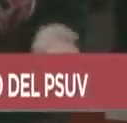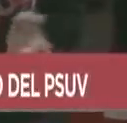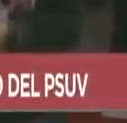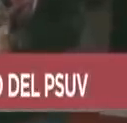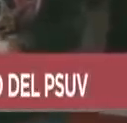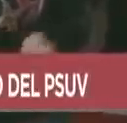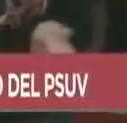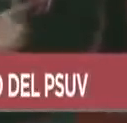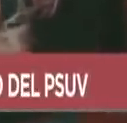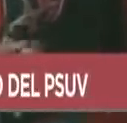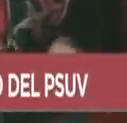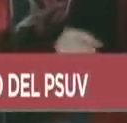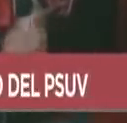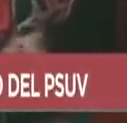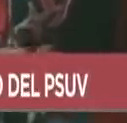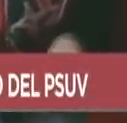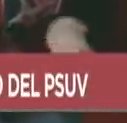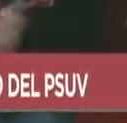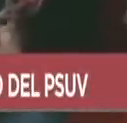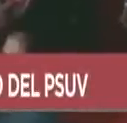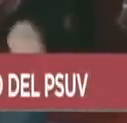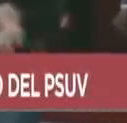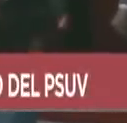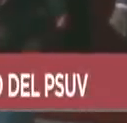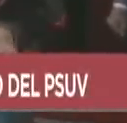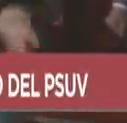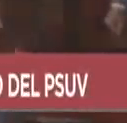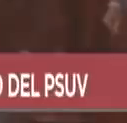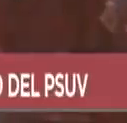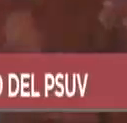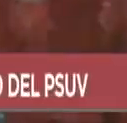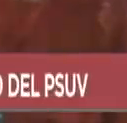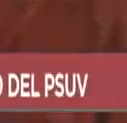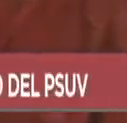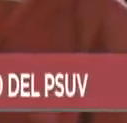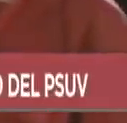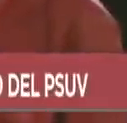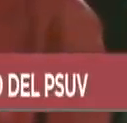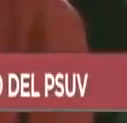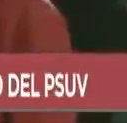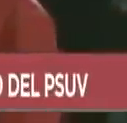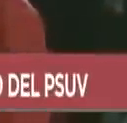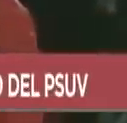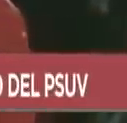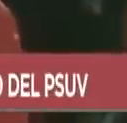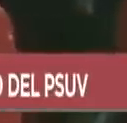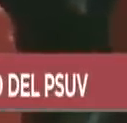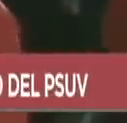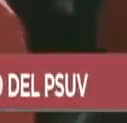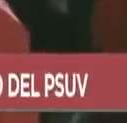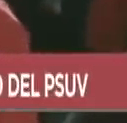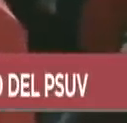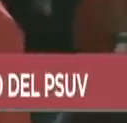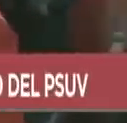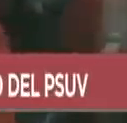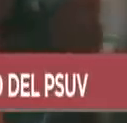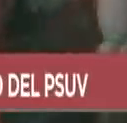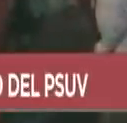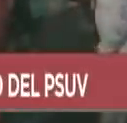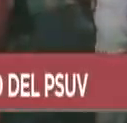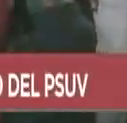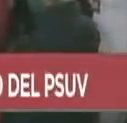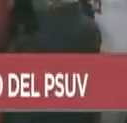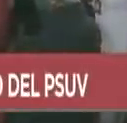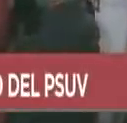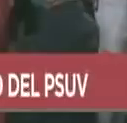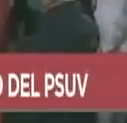duela. Mi mapa no está incompleto. No me borres el Esequibo, deja la falta de respeto. Que hay unos cuantos gobiernos que le interesa